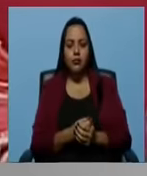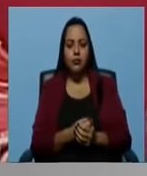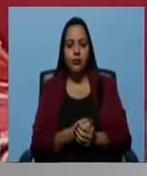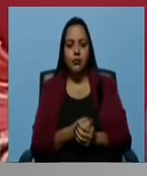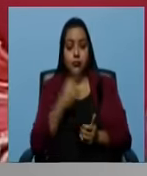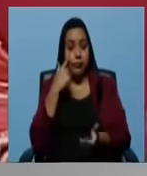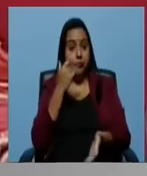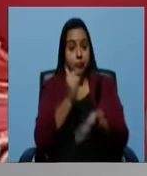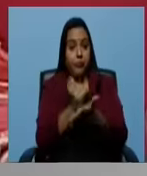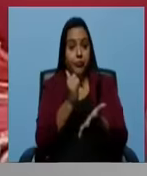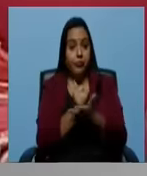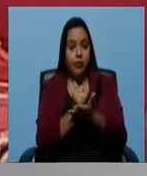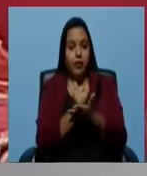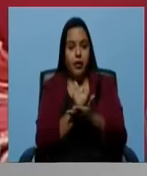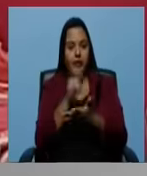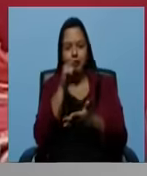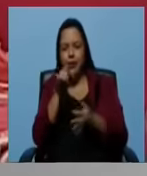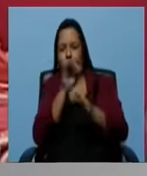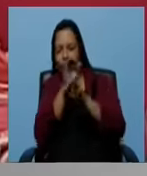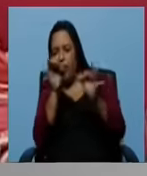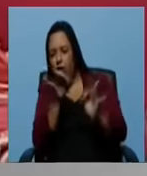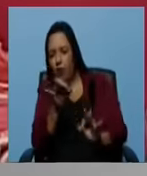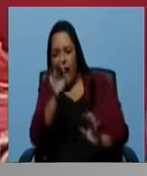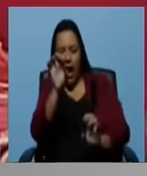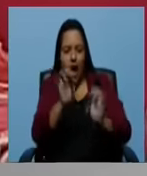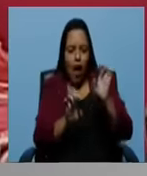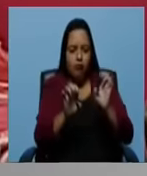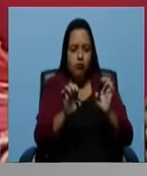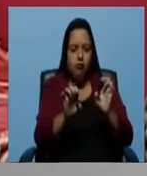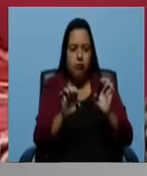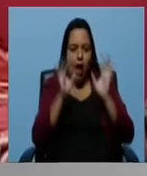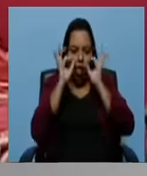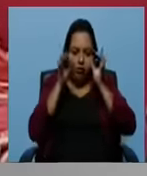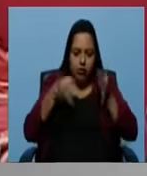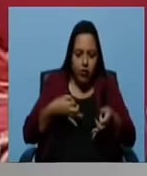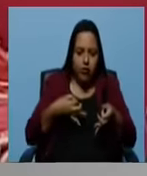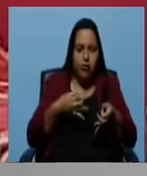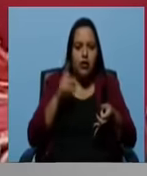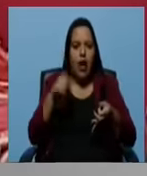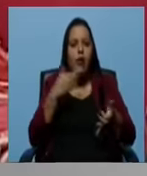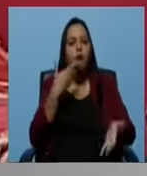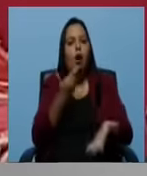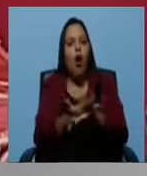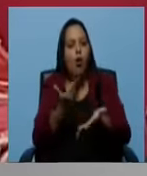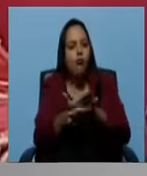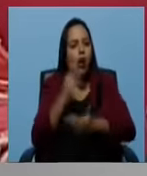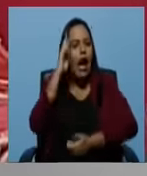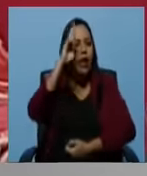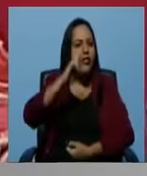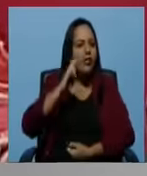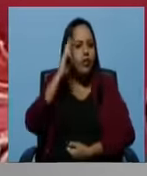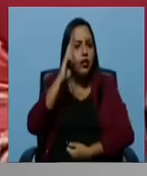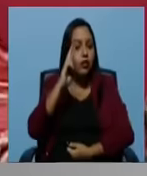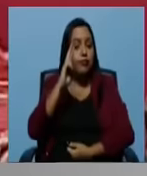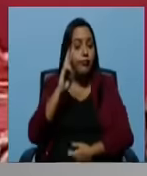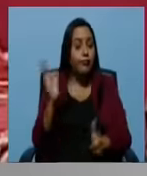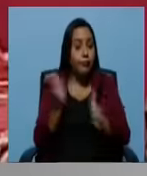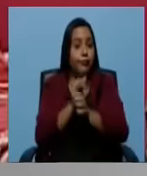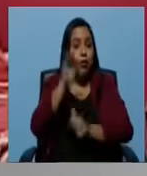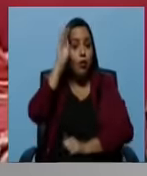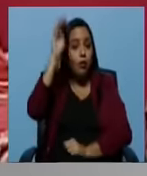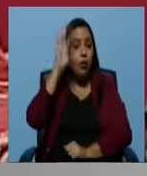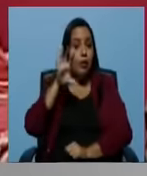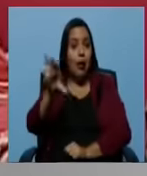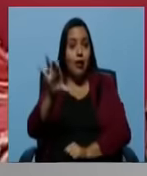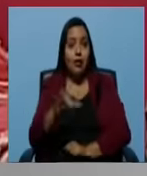fíjate que es una forma de revisarnos, de proponer, de hacer propuestas de cara, bueno, al futuro de la patria. No nos